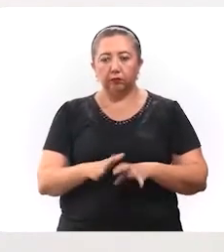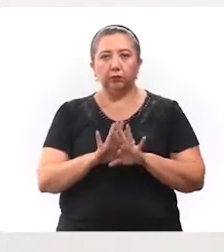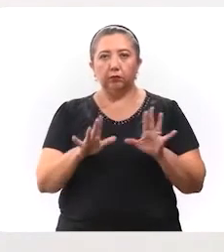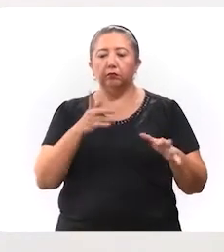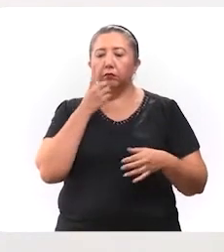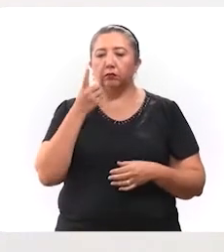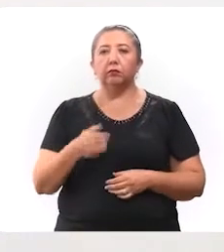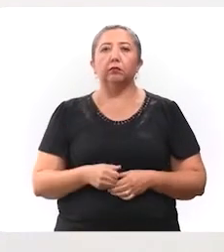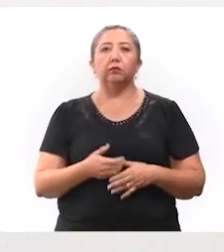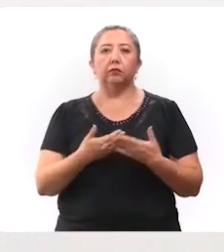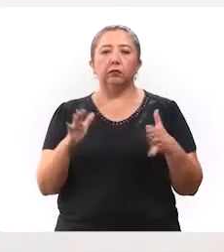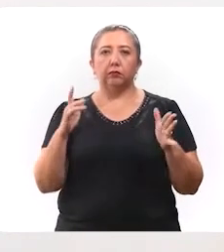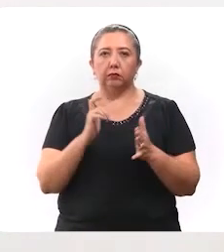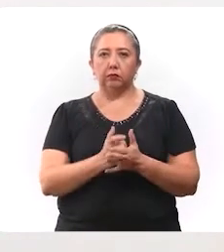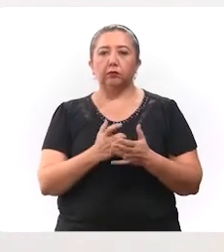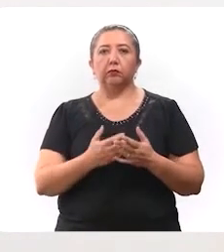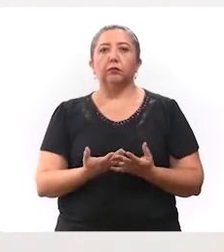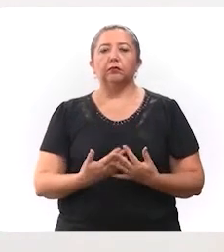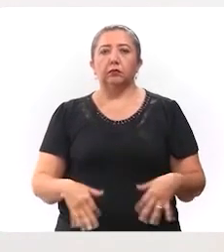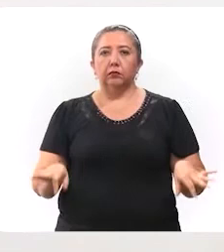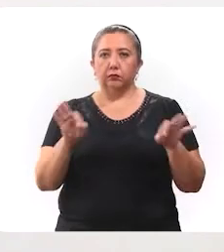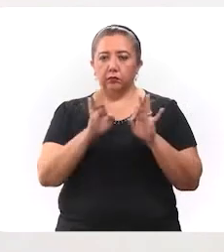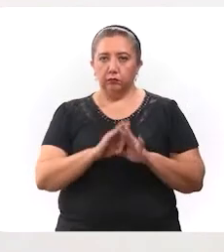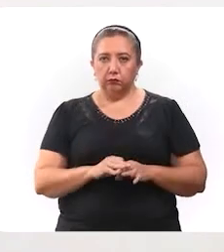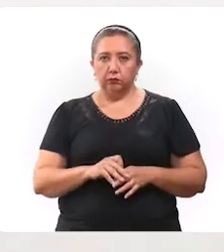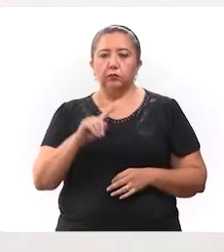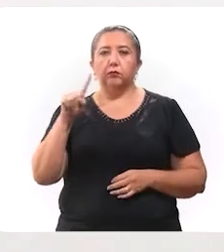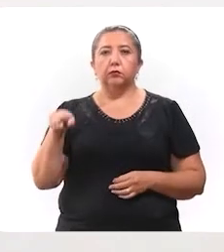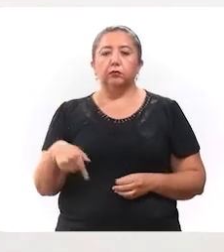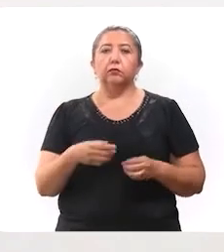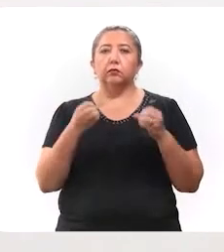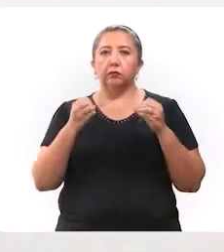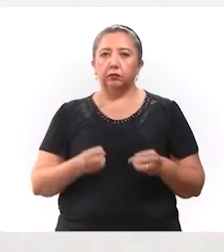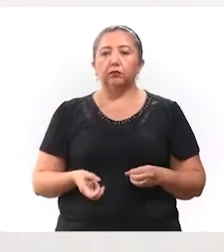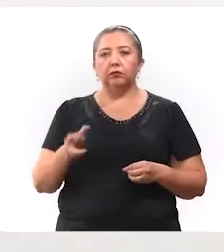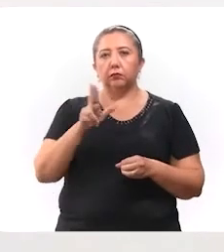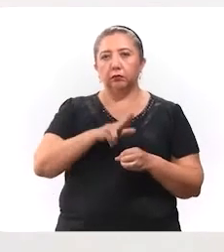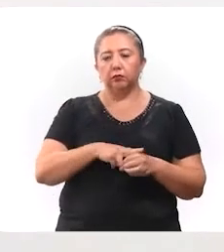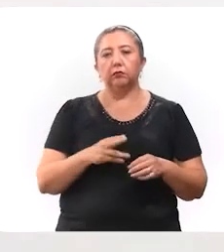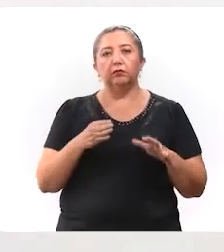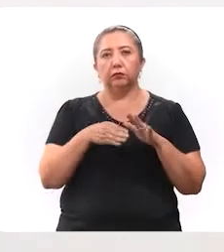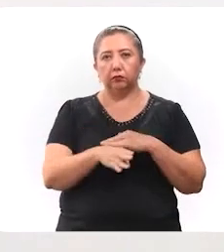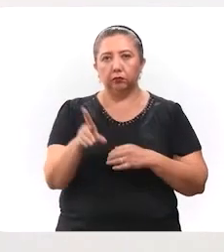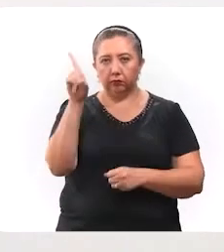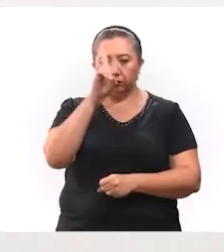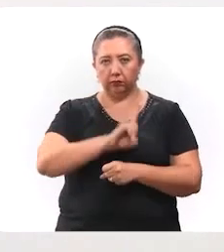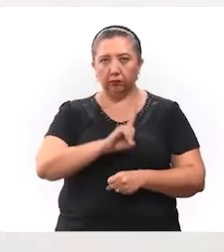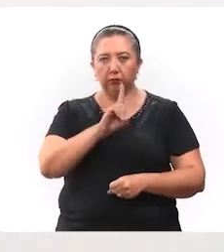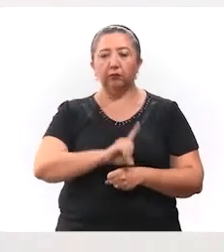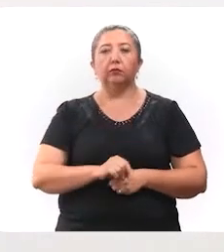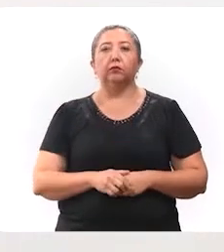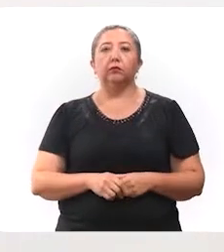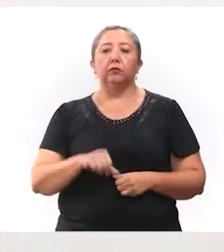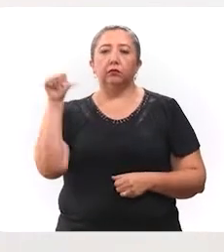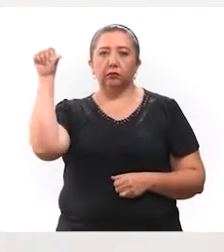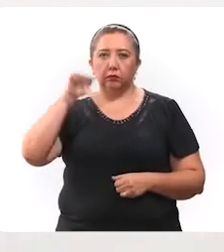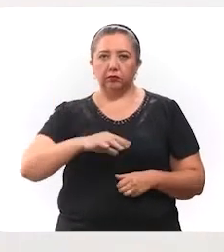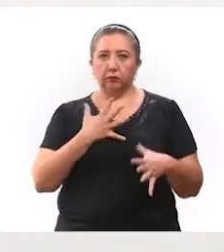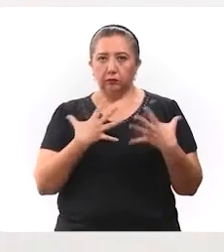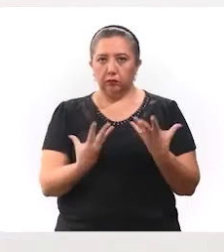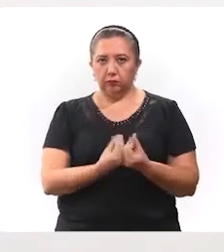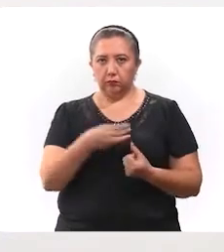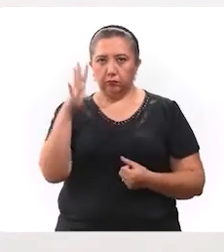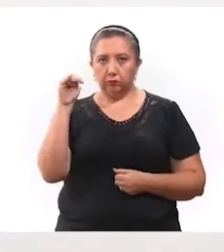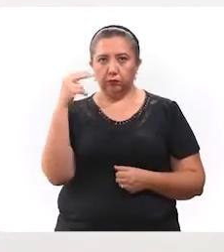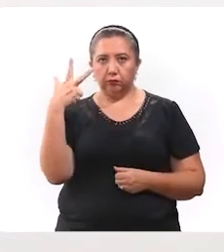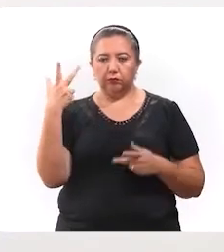Como se ha señalado, en la reapertura económica, los datos más importantes son la ocupación hospitalaria y los ingresos diarios. El día de hoy